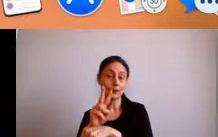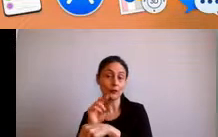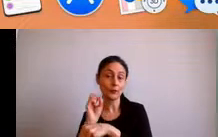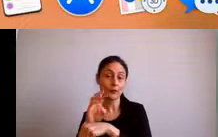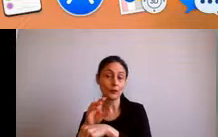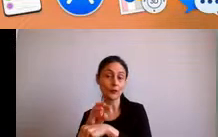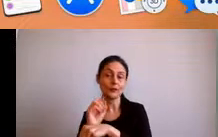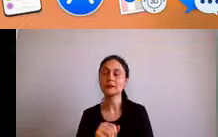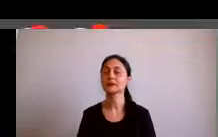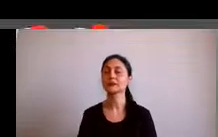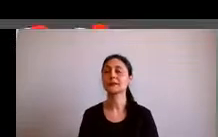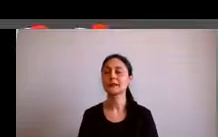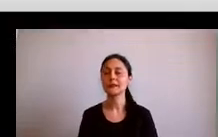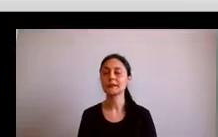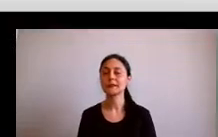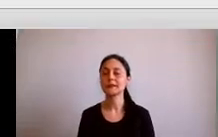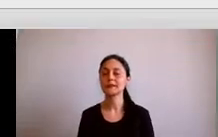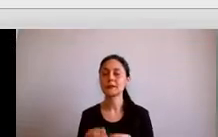ocupacional